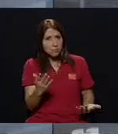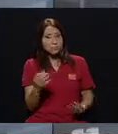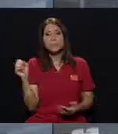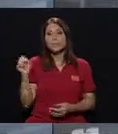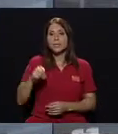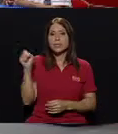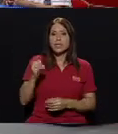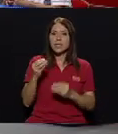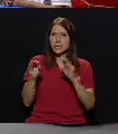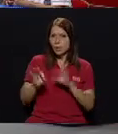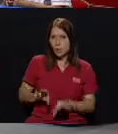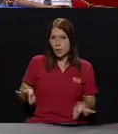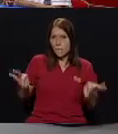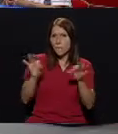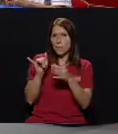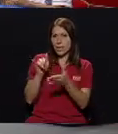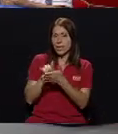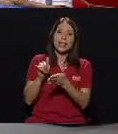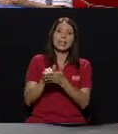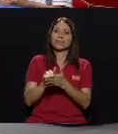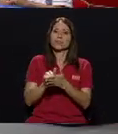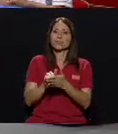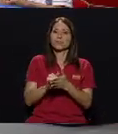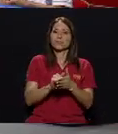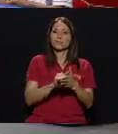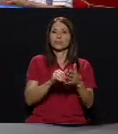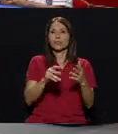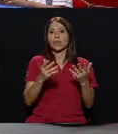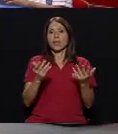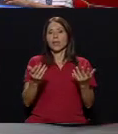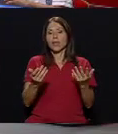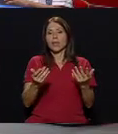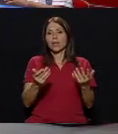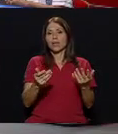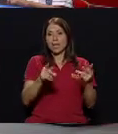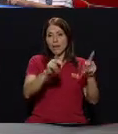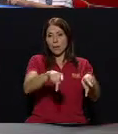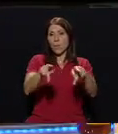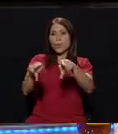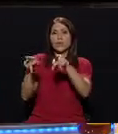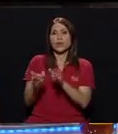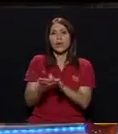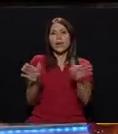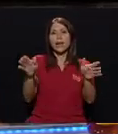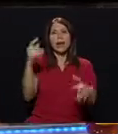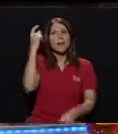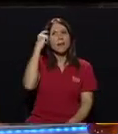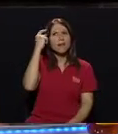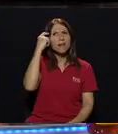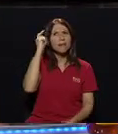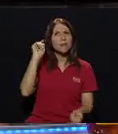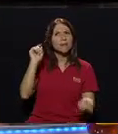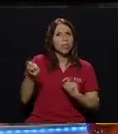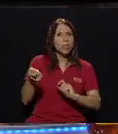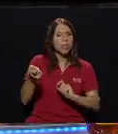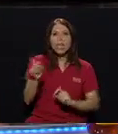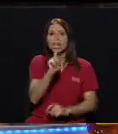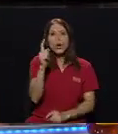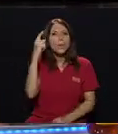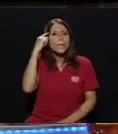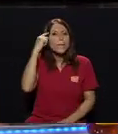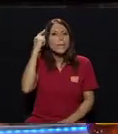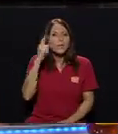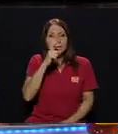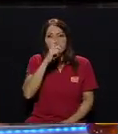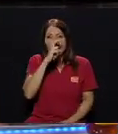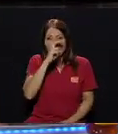es que también, digamos, en esto es muy importante exactamente eso, cambiar la mentalidad de la población en general, en el sentido de